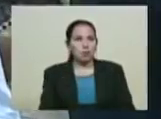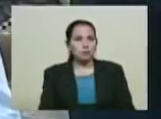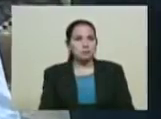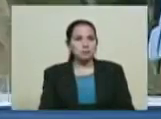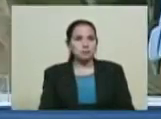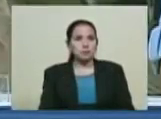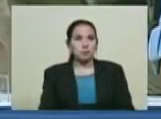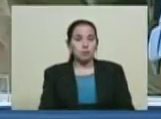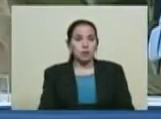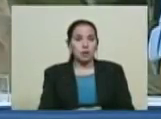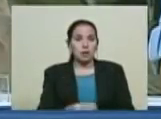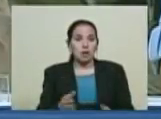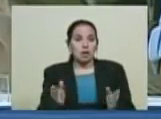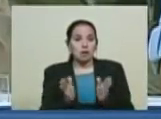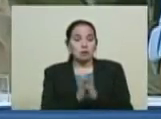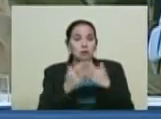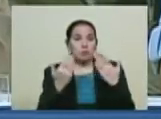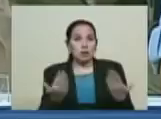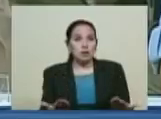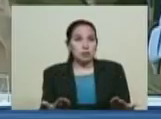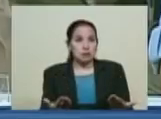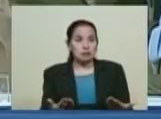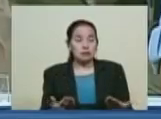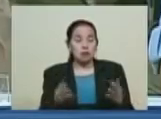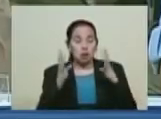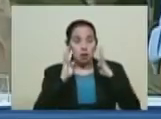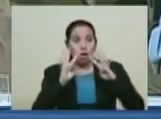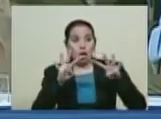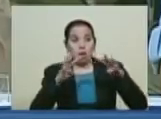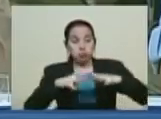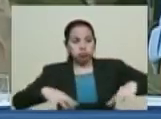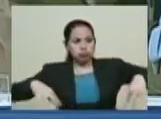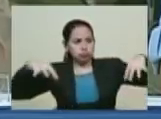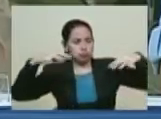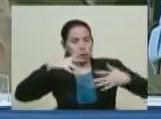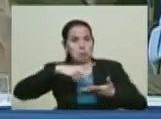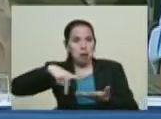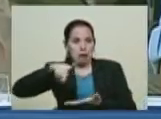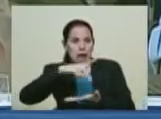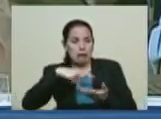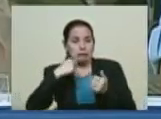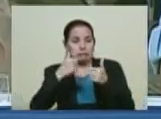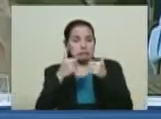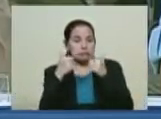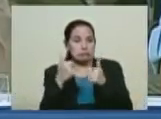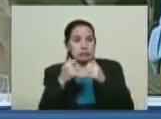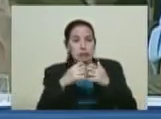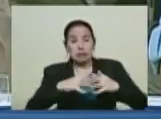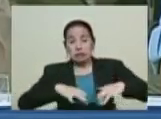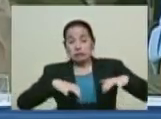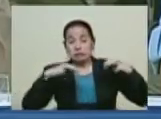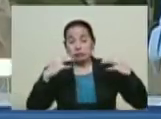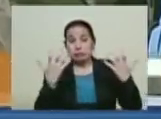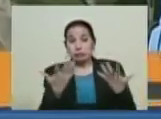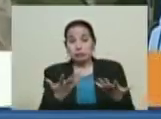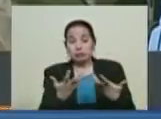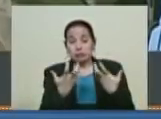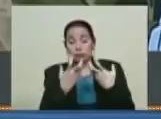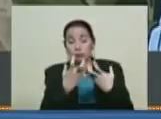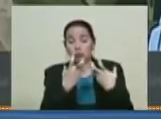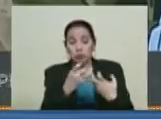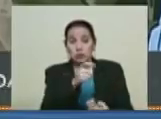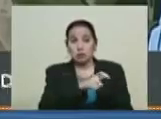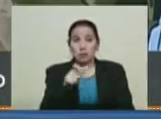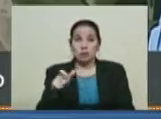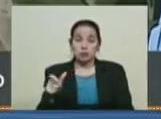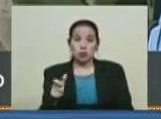En Cumaná, tremendo acto. Esa plaza se puso de bote en bote con el pueblo. Muy colorido, mucha energía se ve en